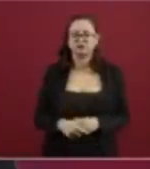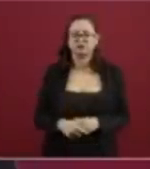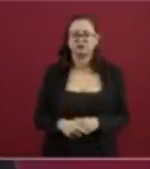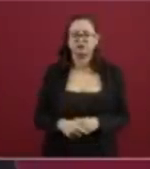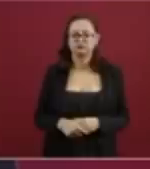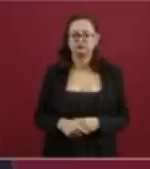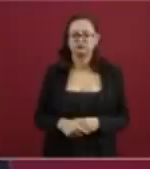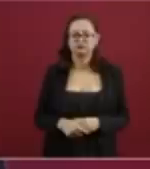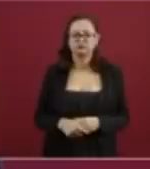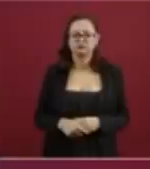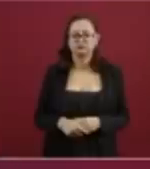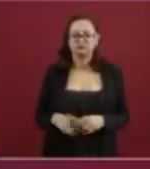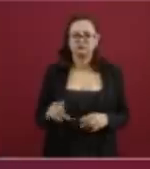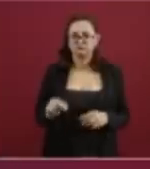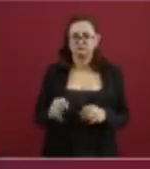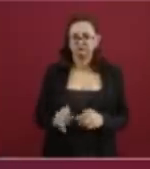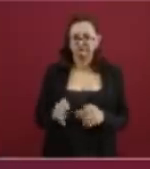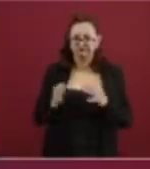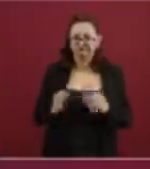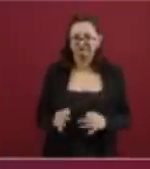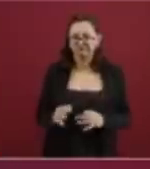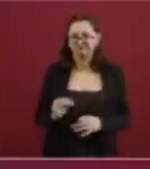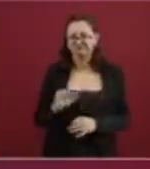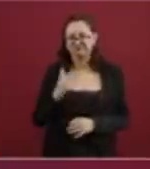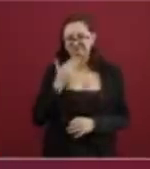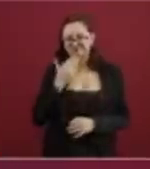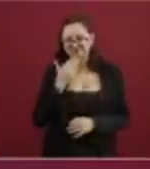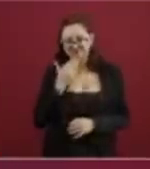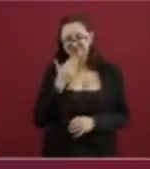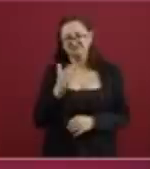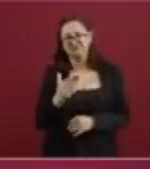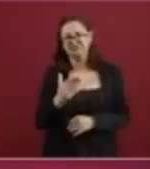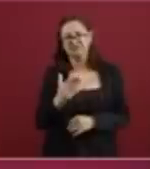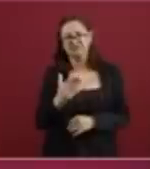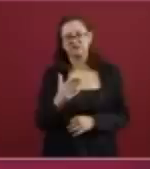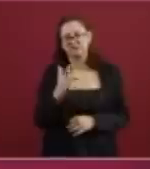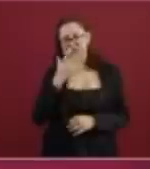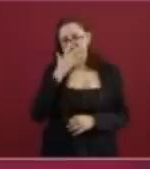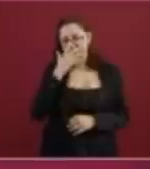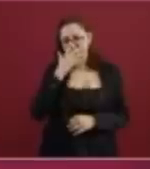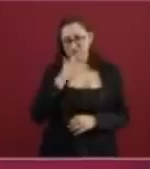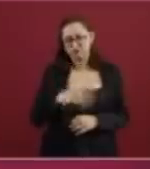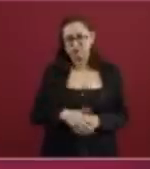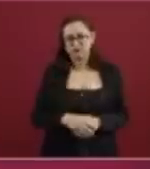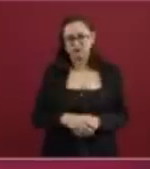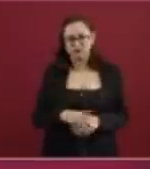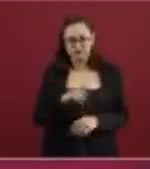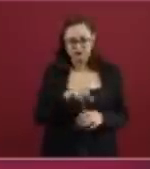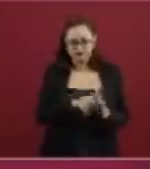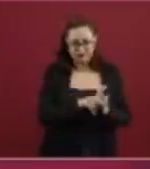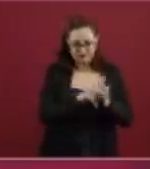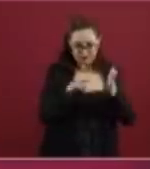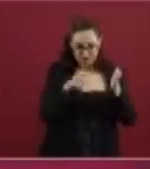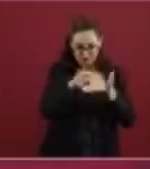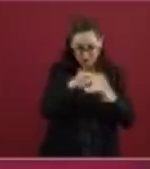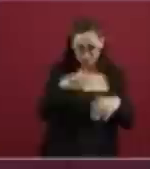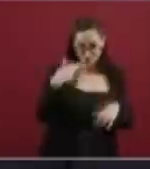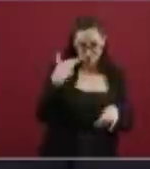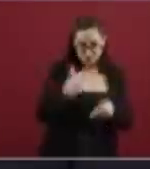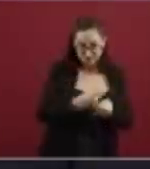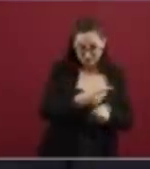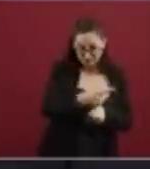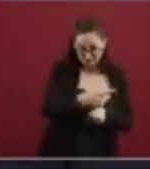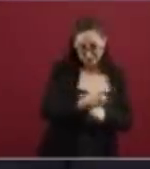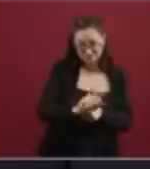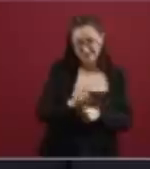no adecuada, no correcta, no solo es del periódico, sino de los que filtraron,